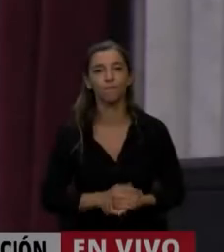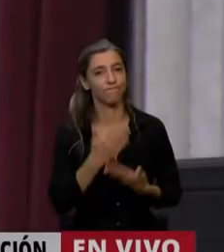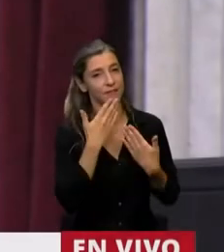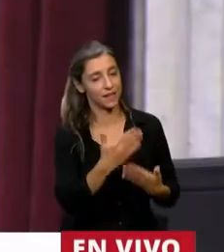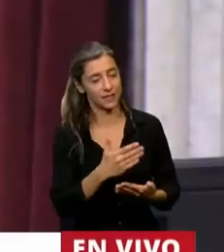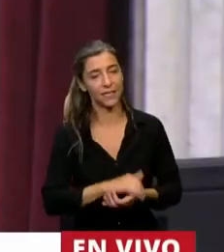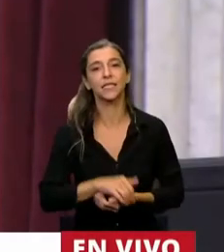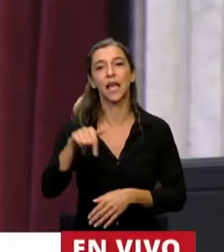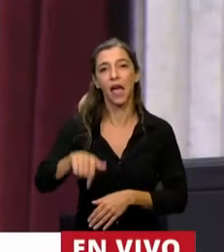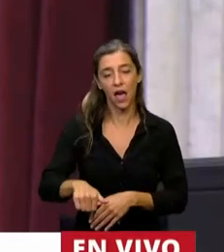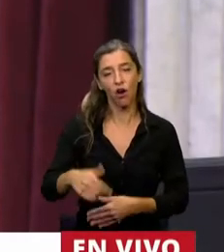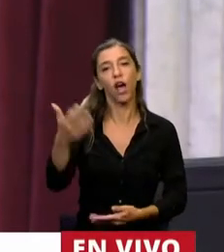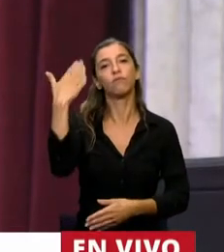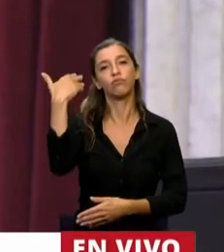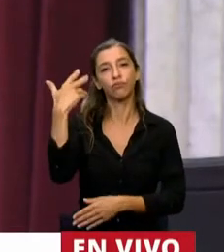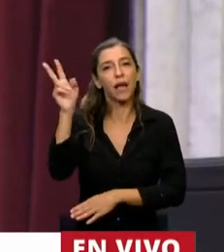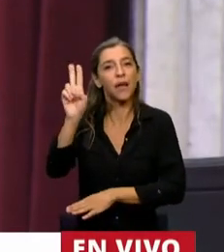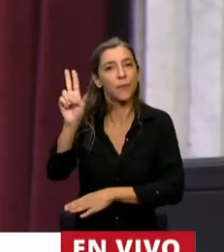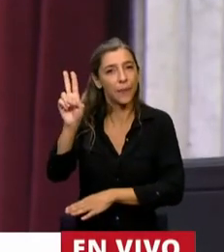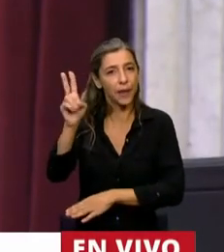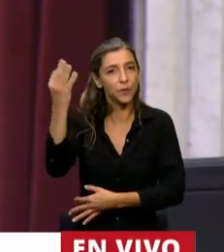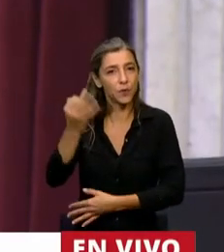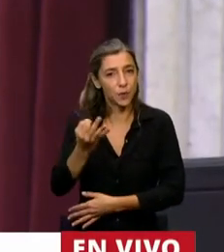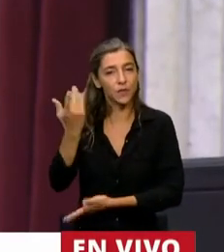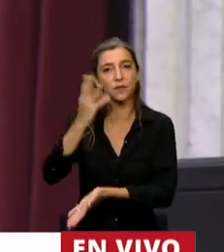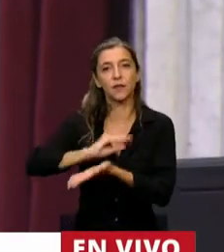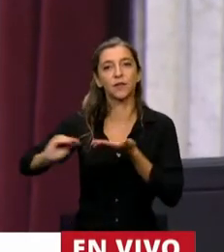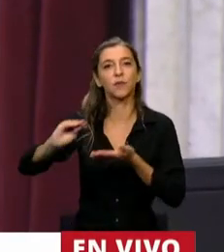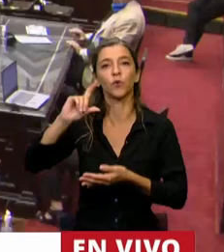Para una cuestión de privilegio tiene la palabra el diputado José Manuel Cano.